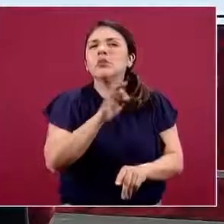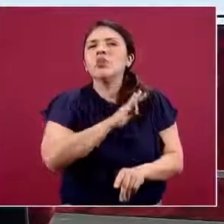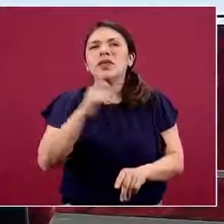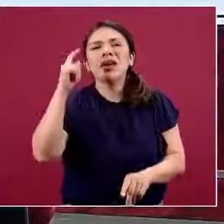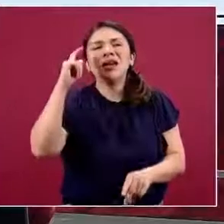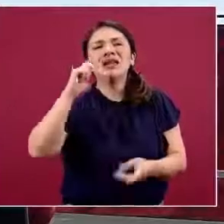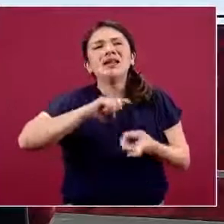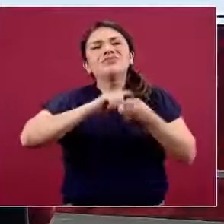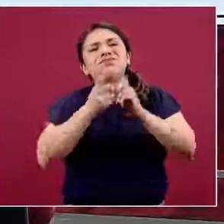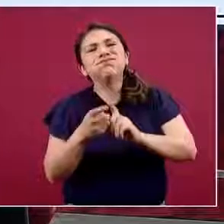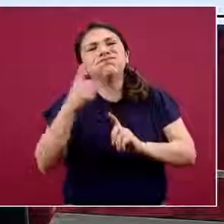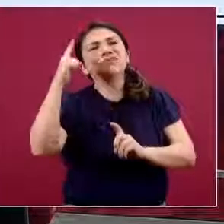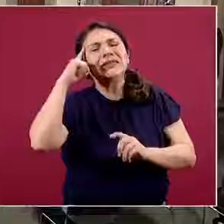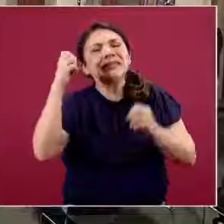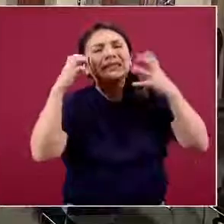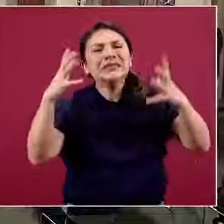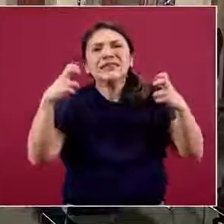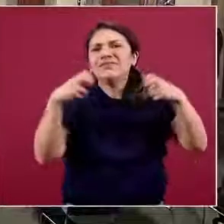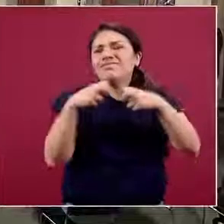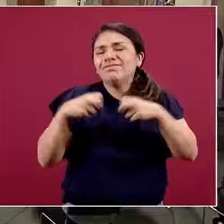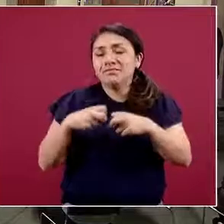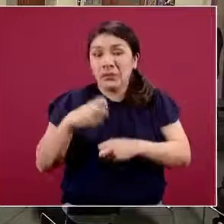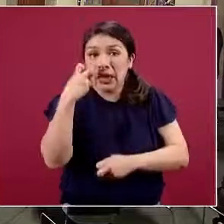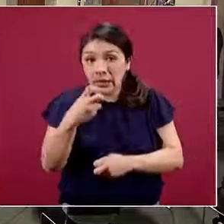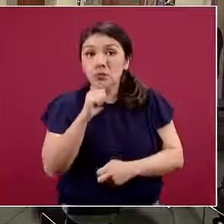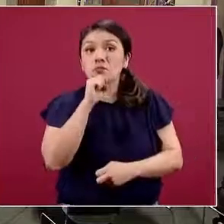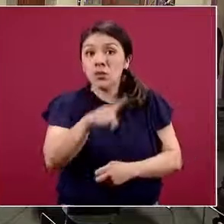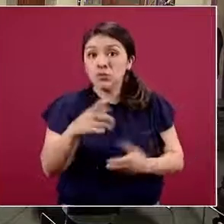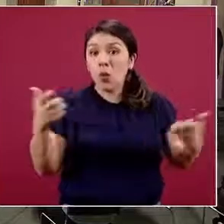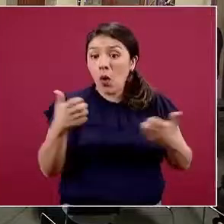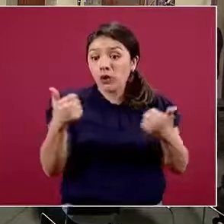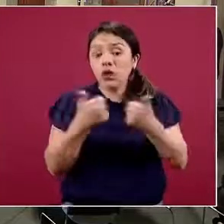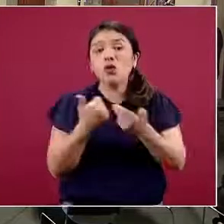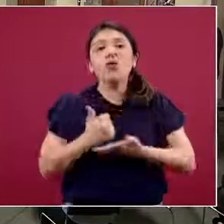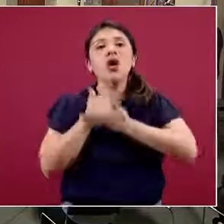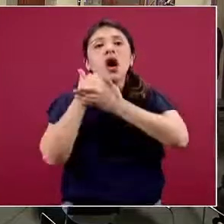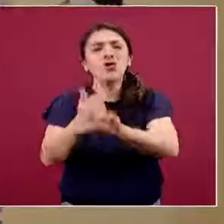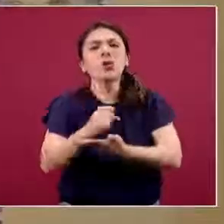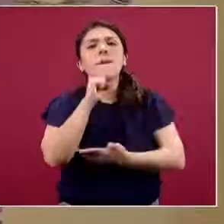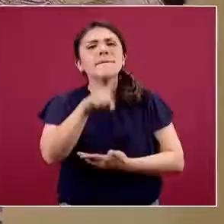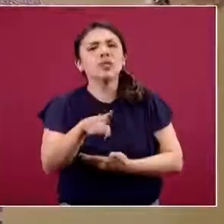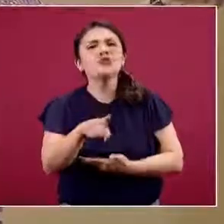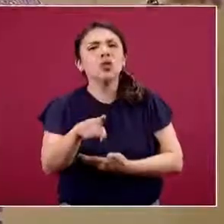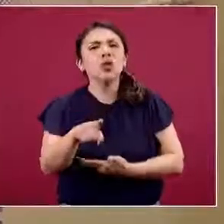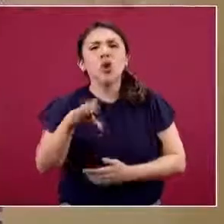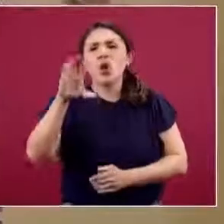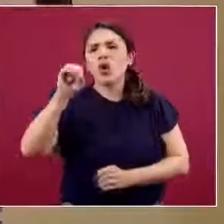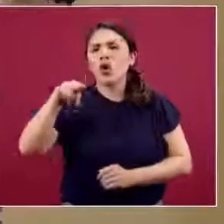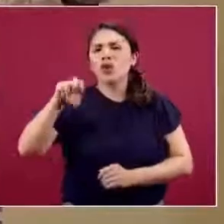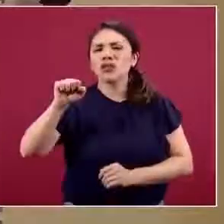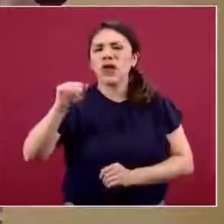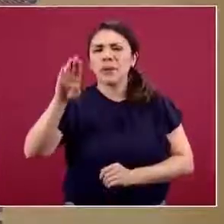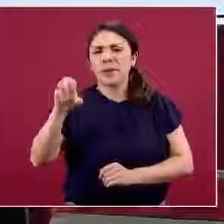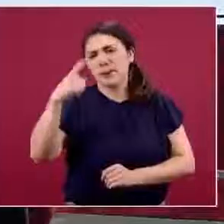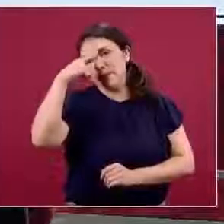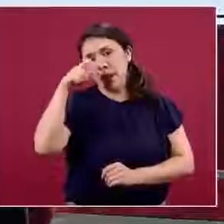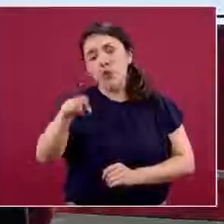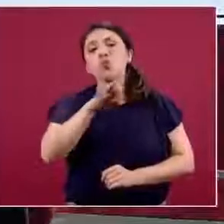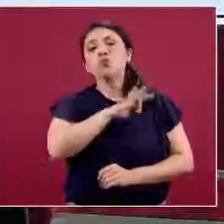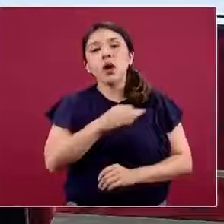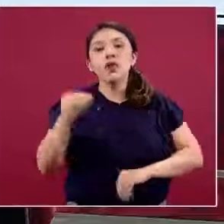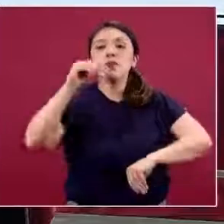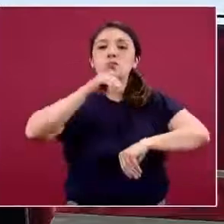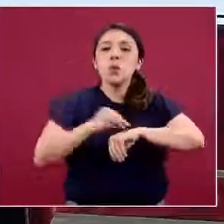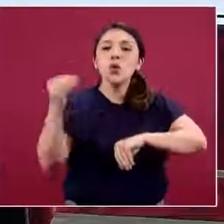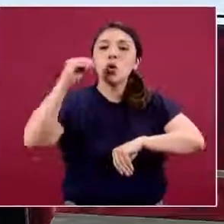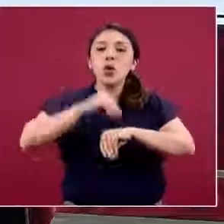estrés postraumático. Y finalmente esto fue con ayuda también de la CONSAME, para que pudiéramos